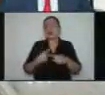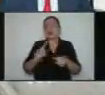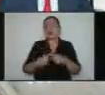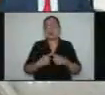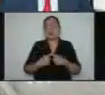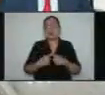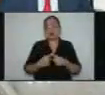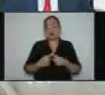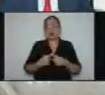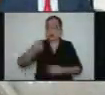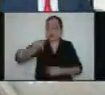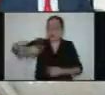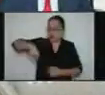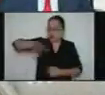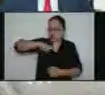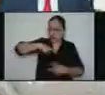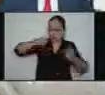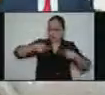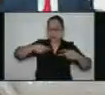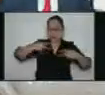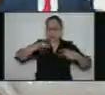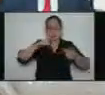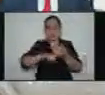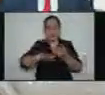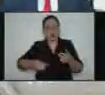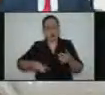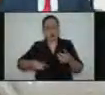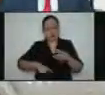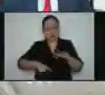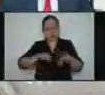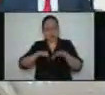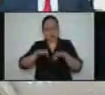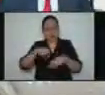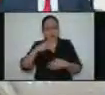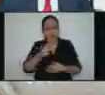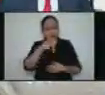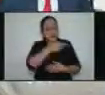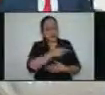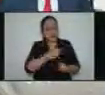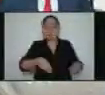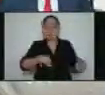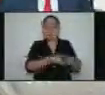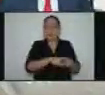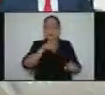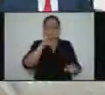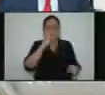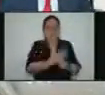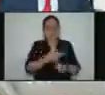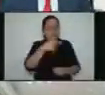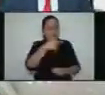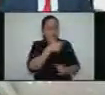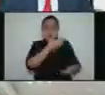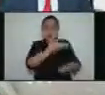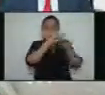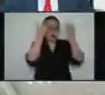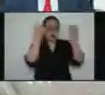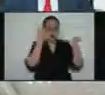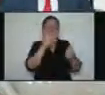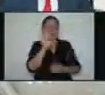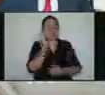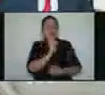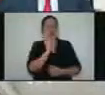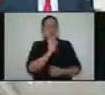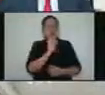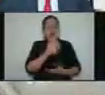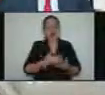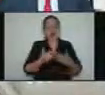del servicio público, pero creo que es importante decirles, porque quizá haya desconocimiento, es un asunto distinto,